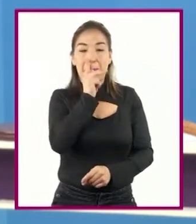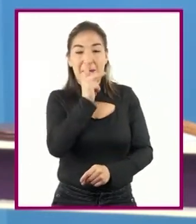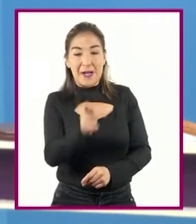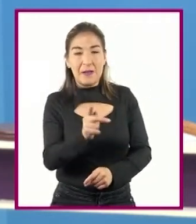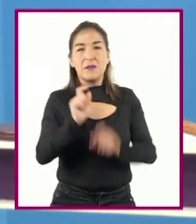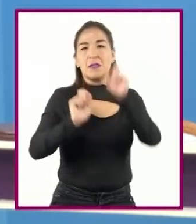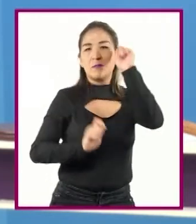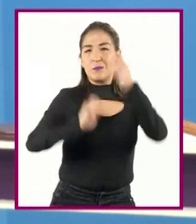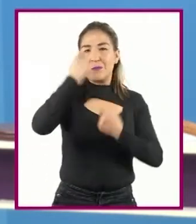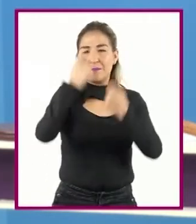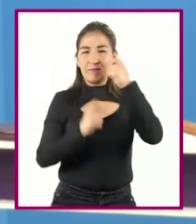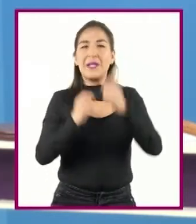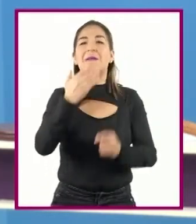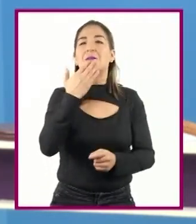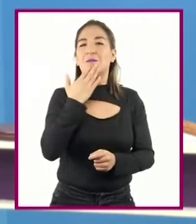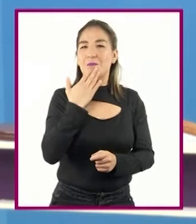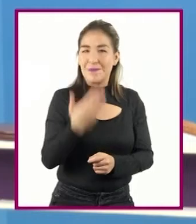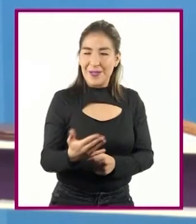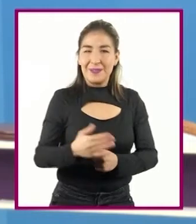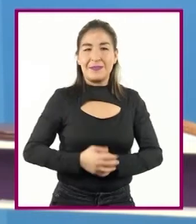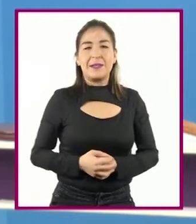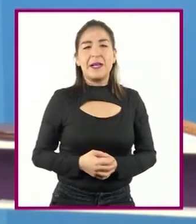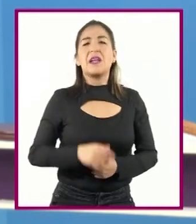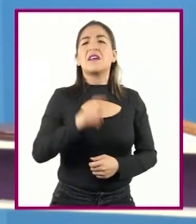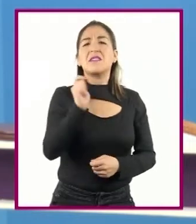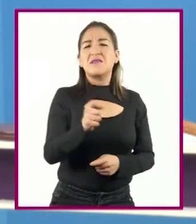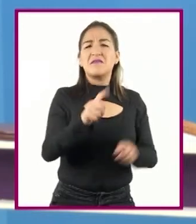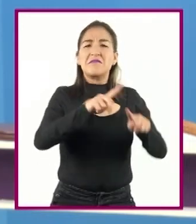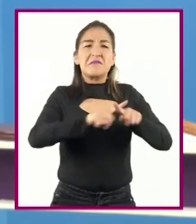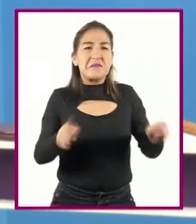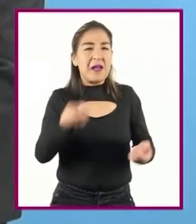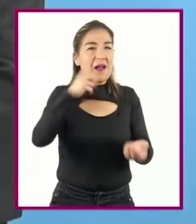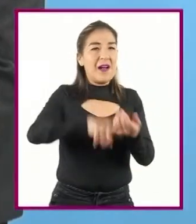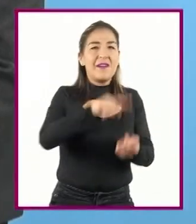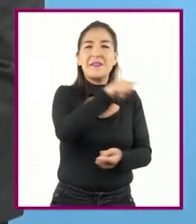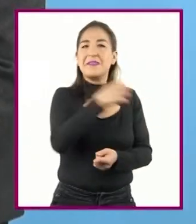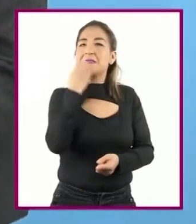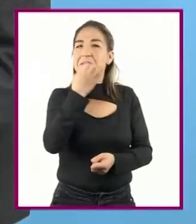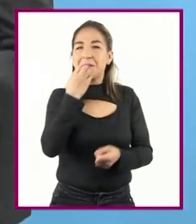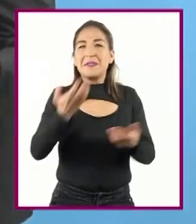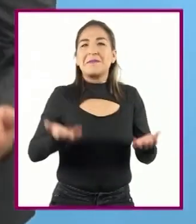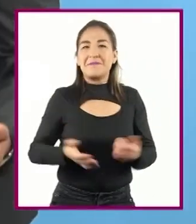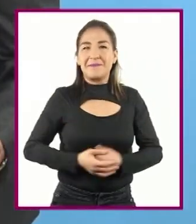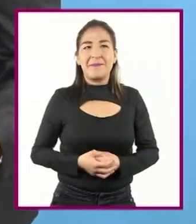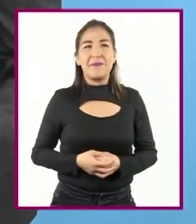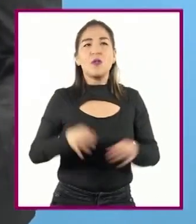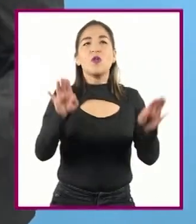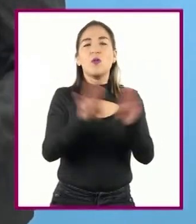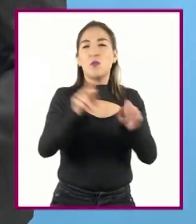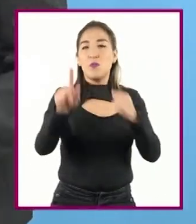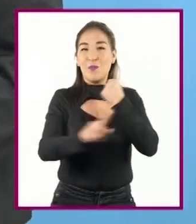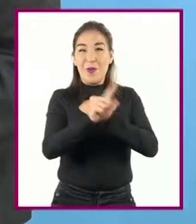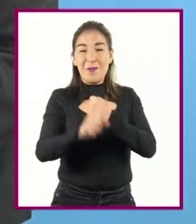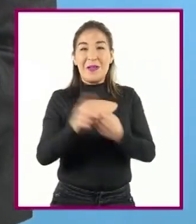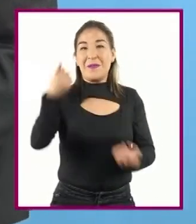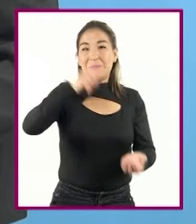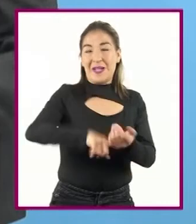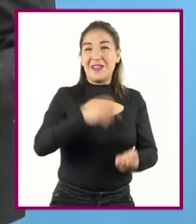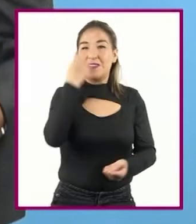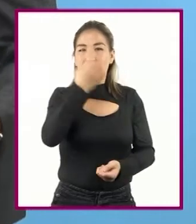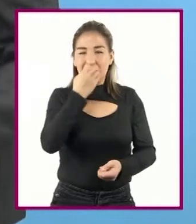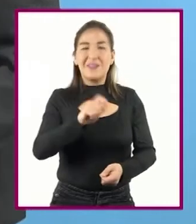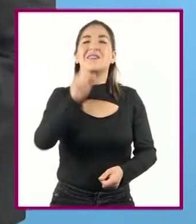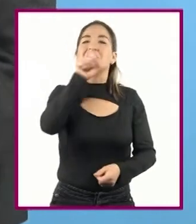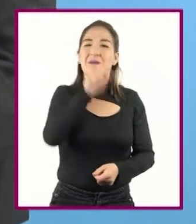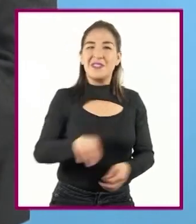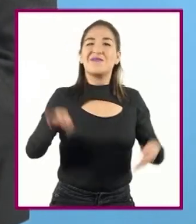gesticulaciones. Pero, ¿qué hay de las diferencias en la escuela? Los conflictos también son cotidianos